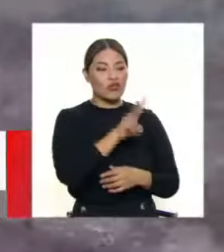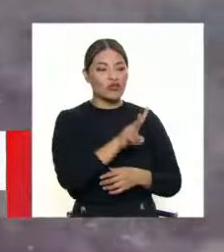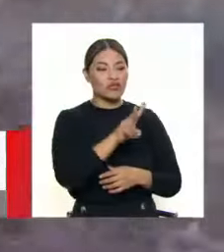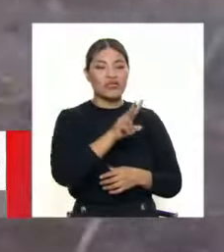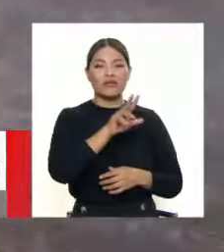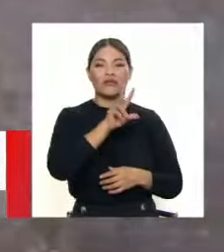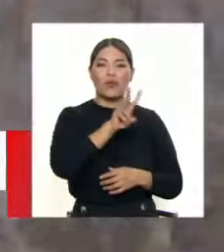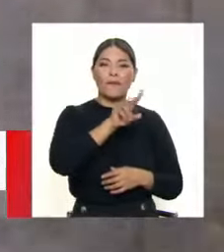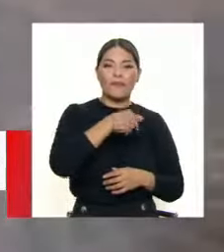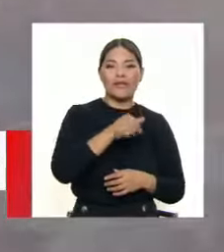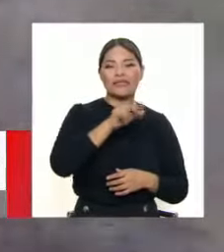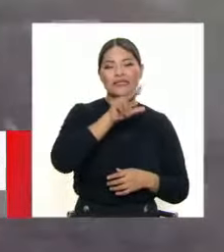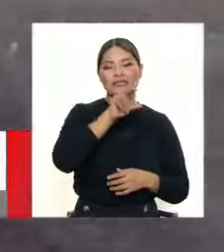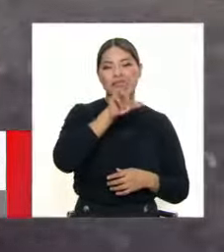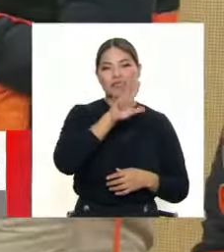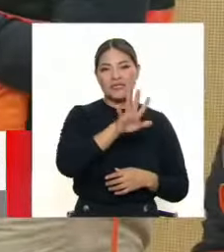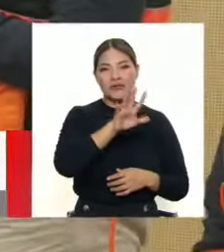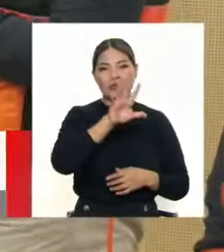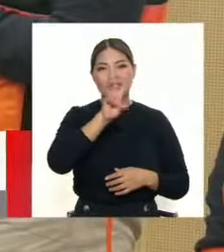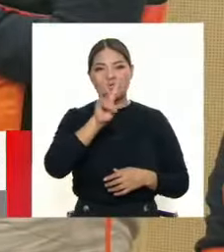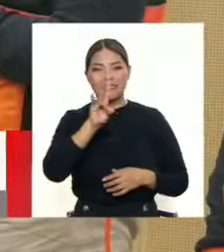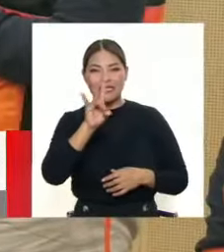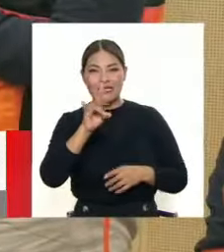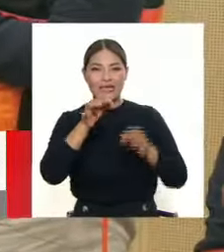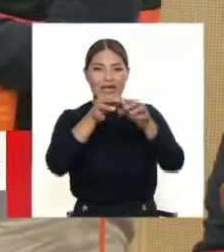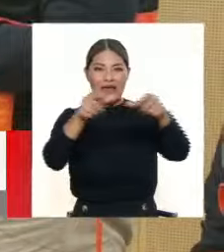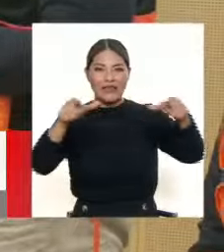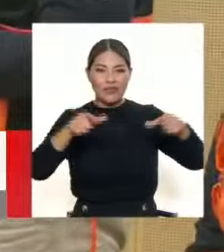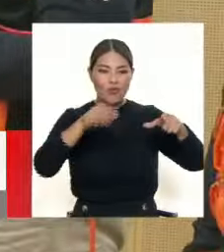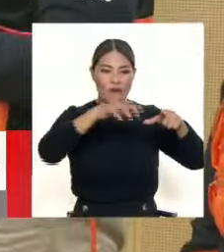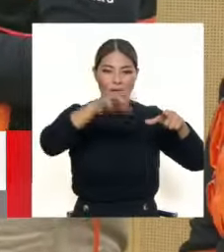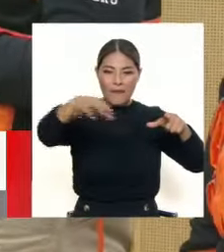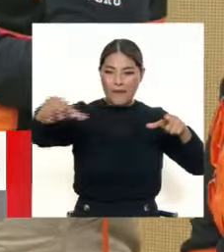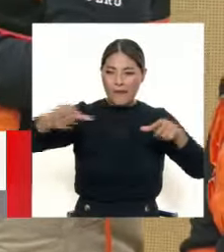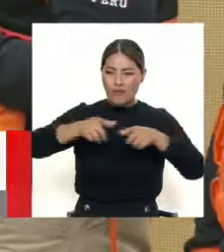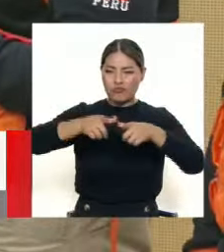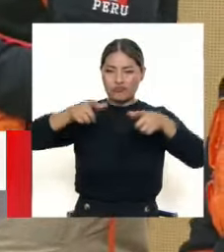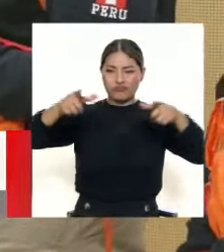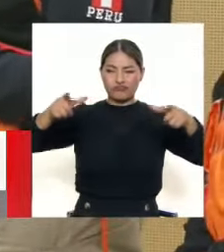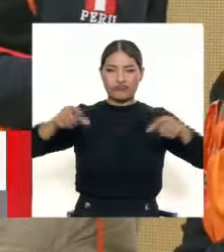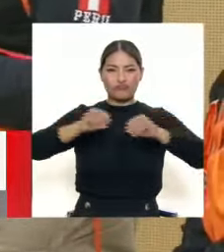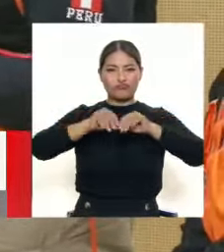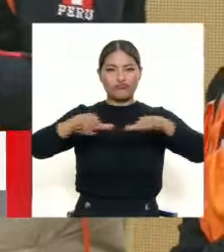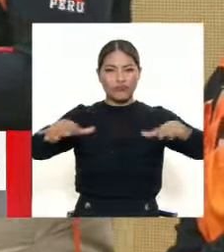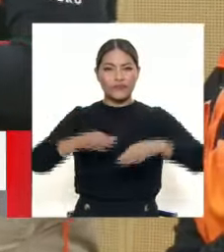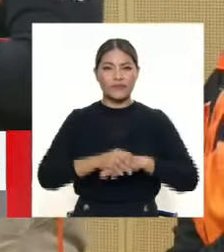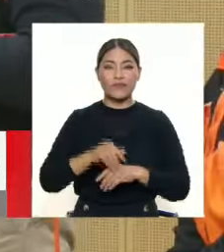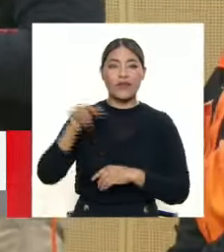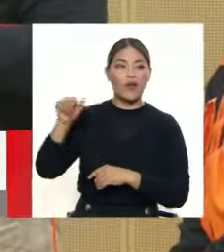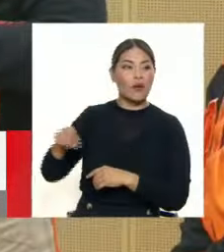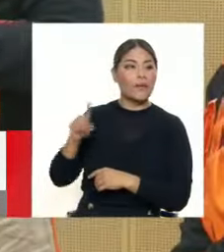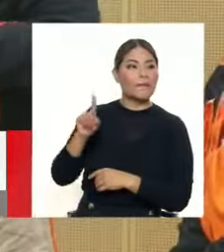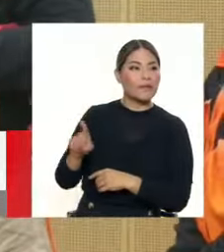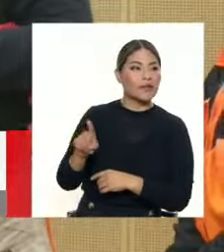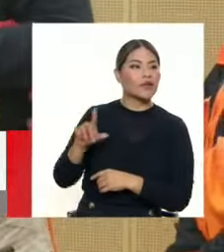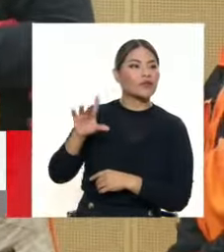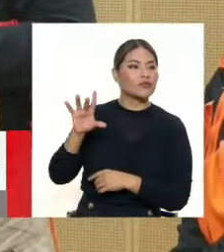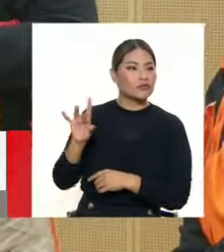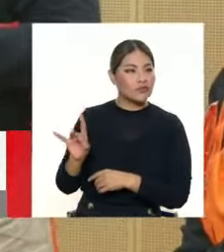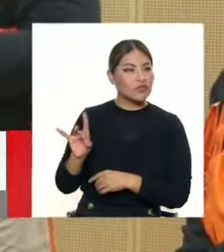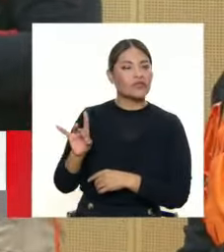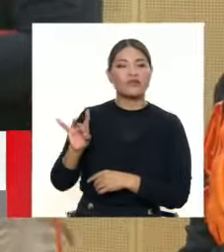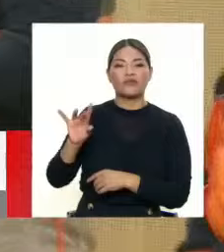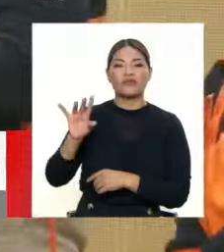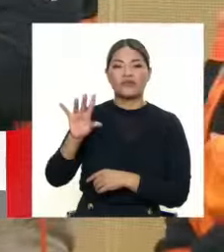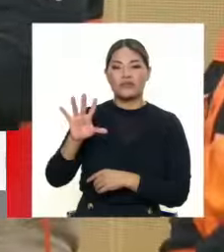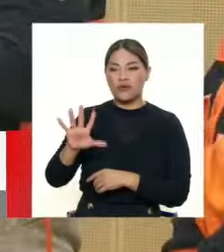2.257 hectáreas de cobertura natural. Al momento hay 1.876 personas afectadas en sus medios